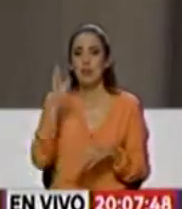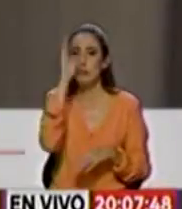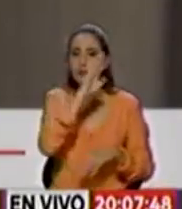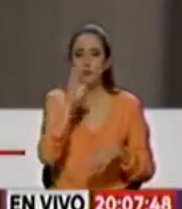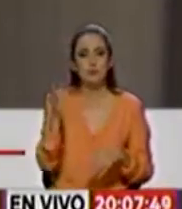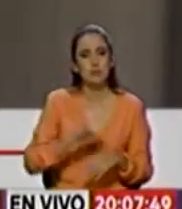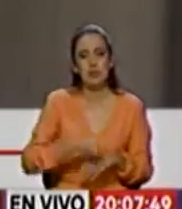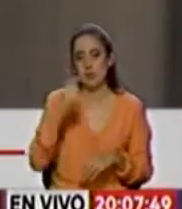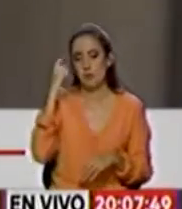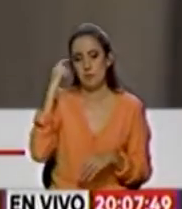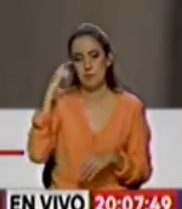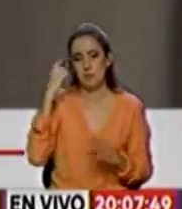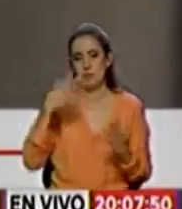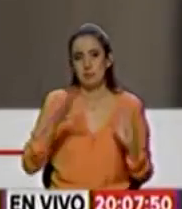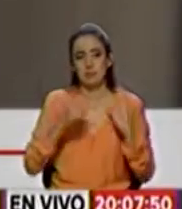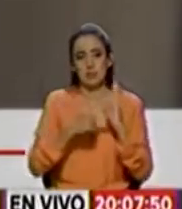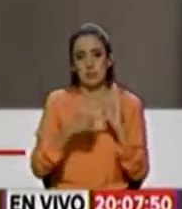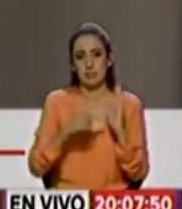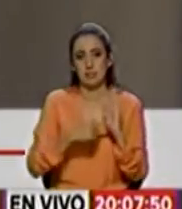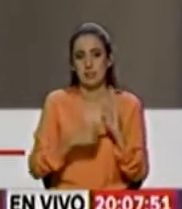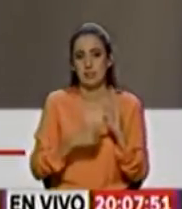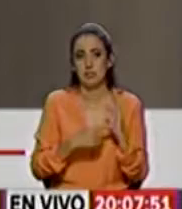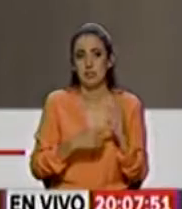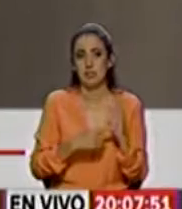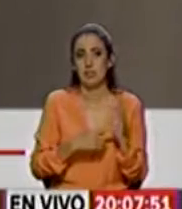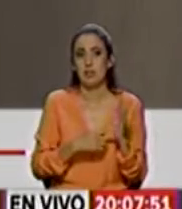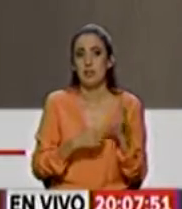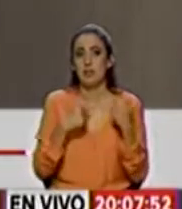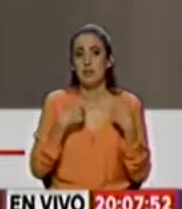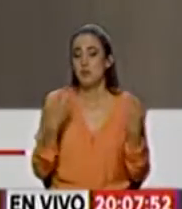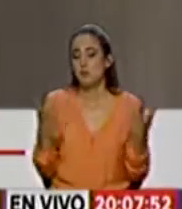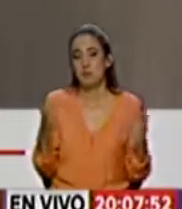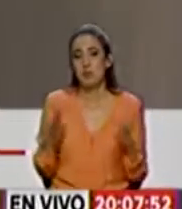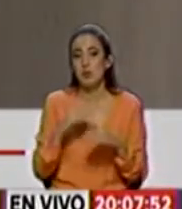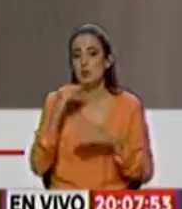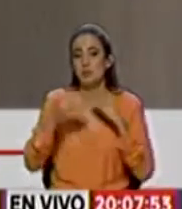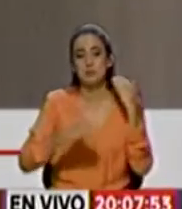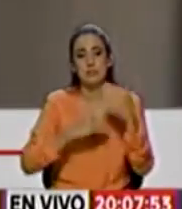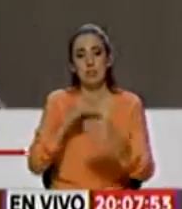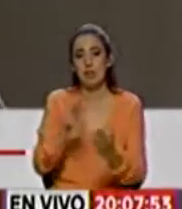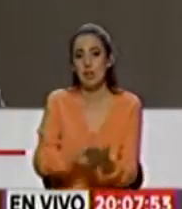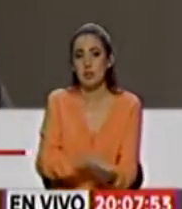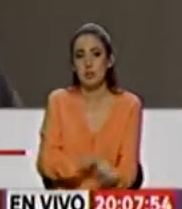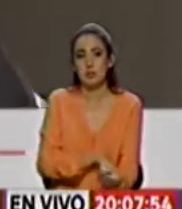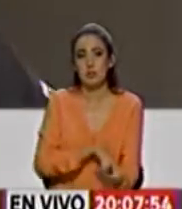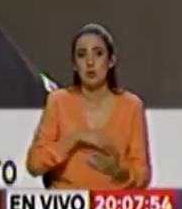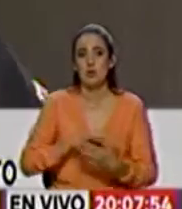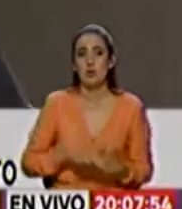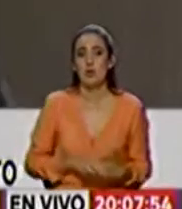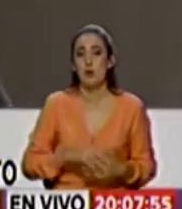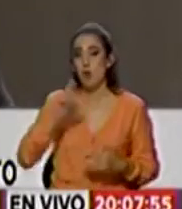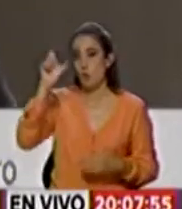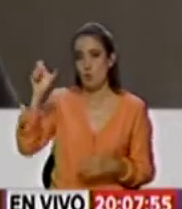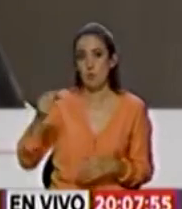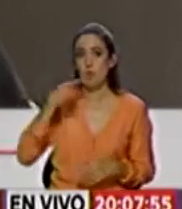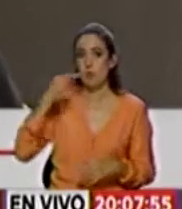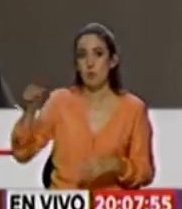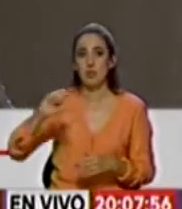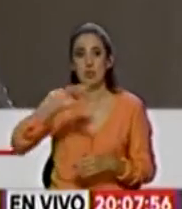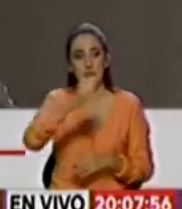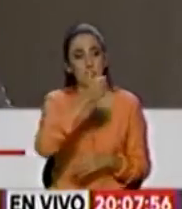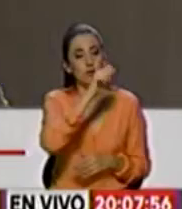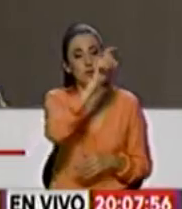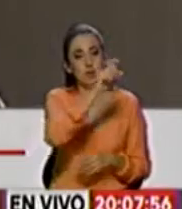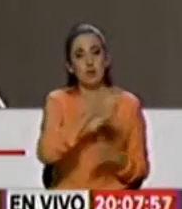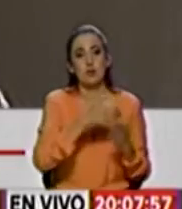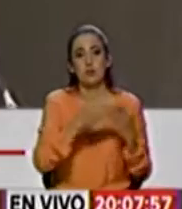sino en los intereses privados. Entonces, como te digo, no me sorprende y ya estamos acostumbrados a este tipo de cosas. A uno le dicen una cosa y realmente es otra